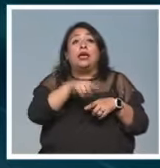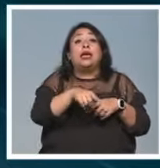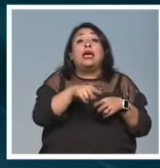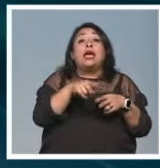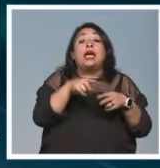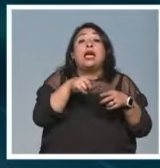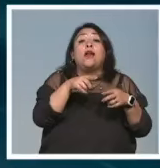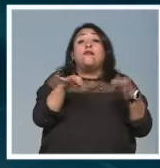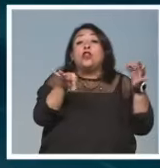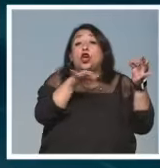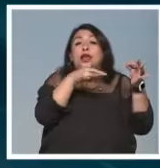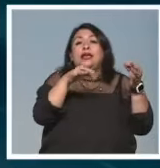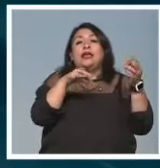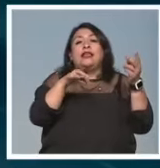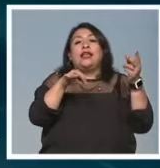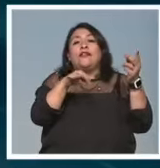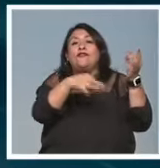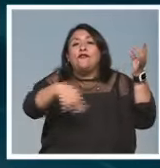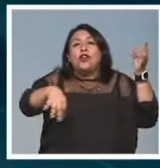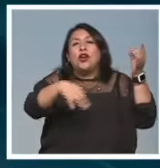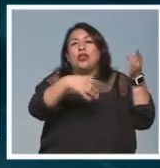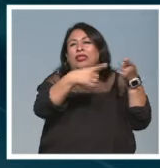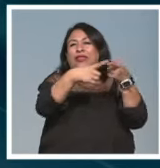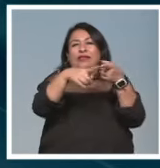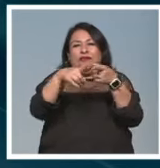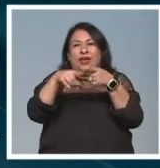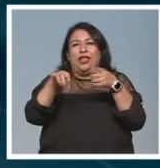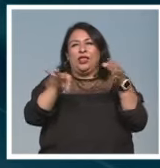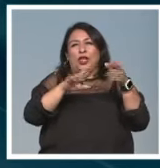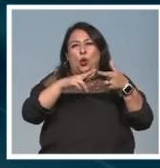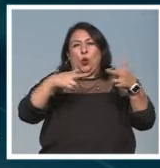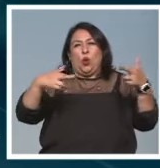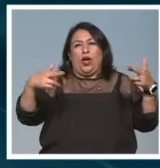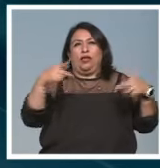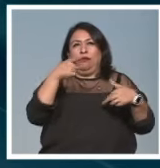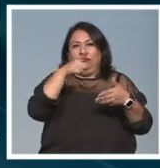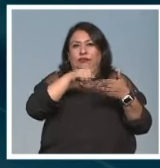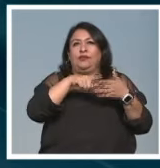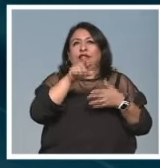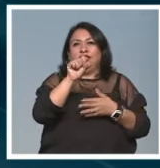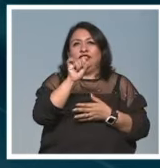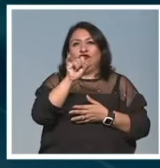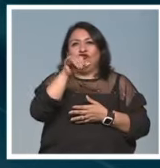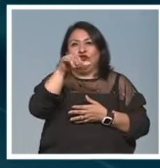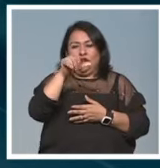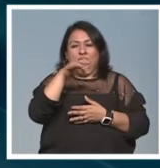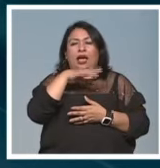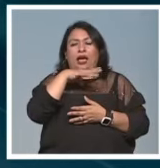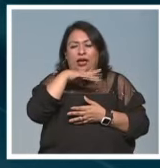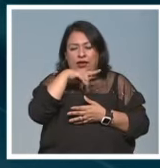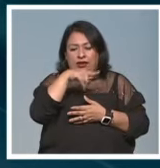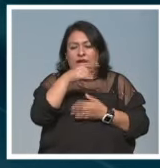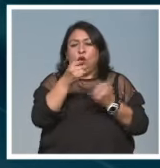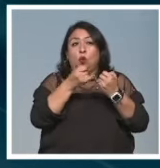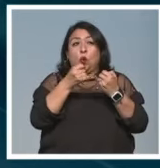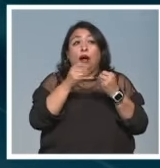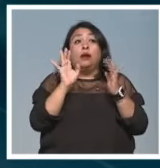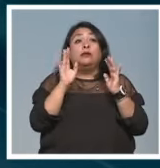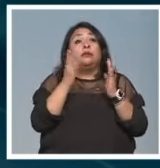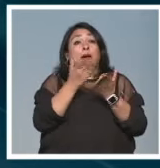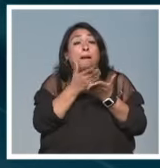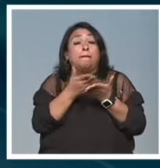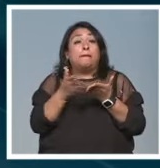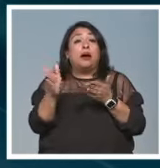cuerda, violines, violas, violonchelos, que es una parte de lo que la sinfónica tiene en su dotación. Pero aparte de